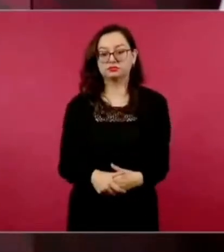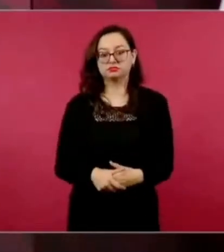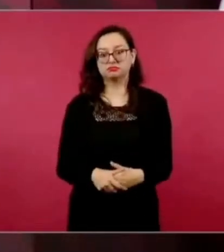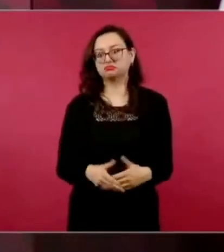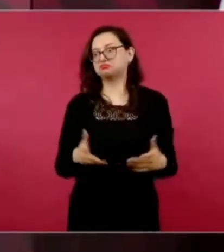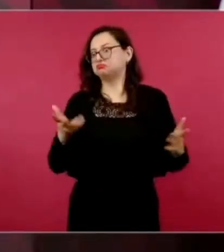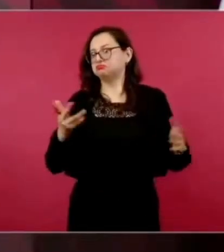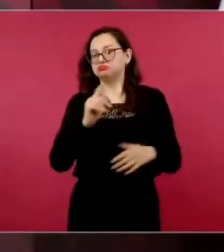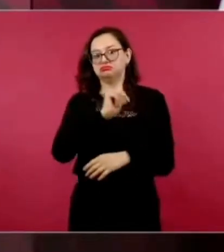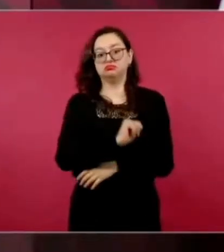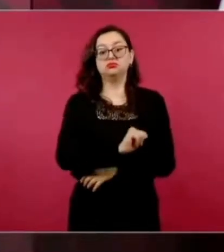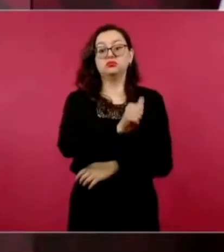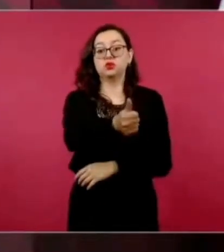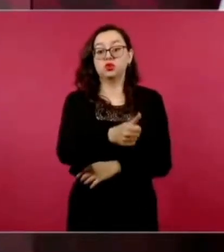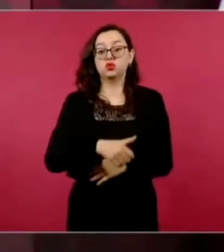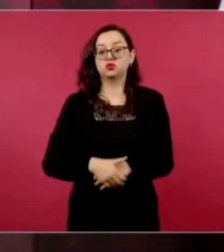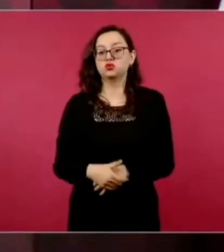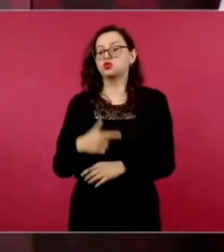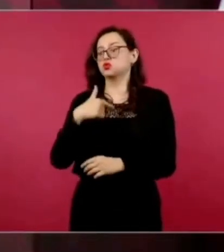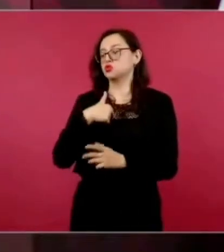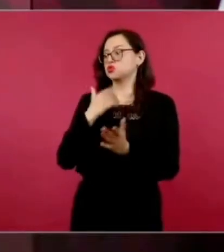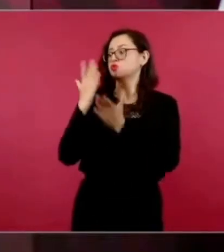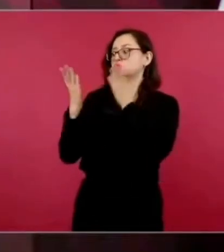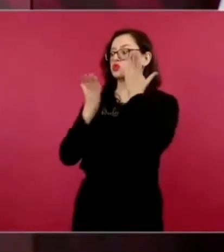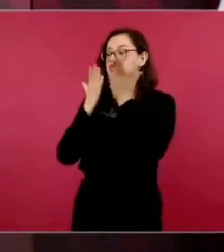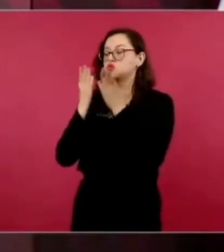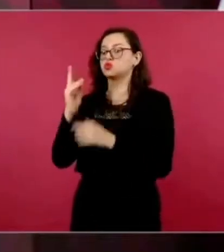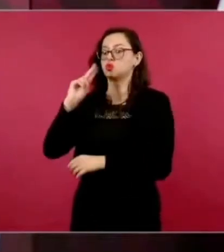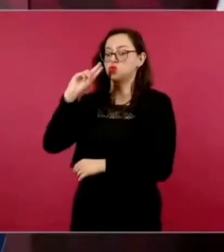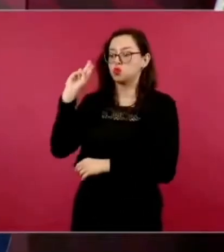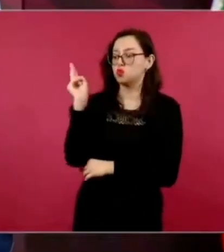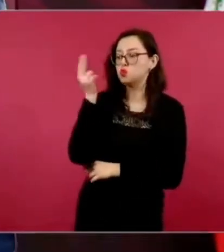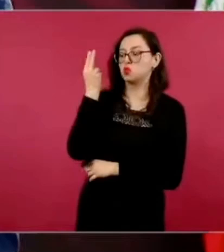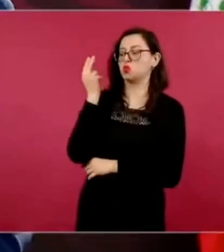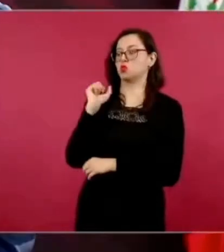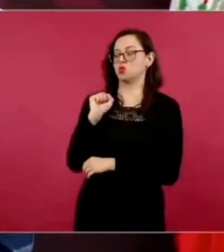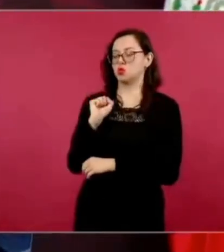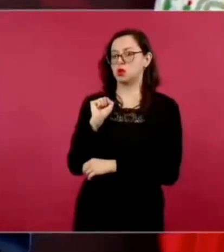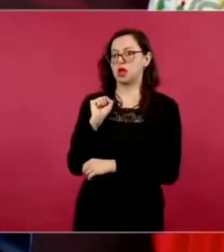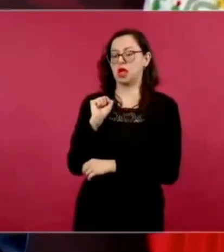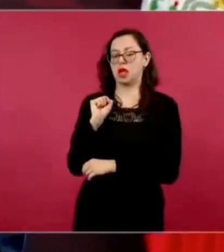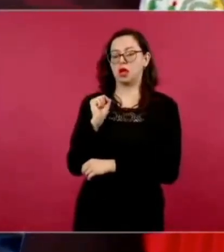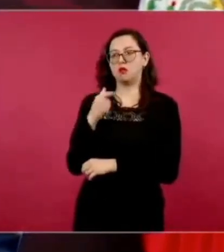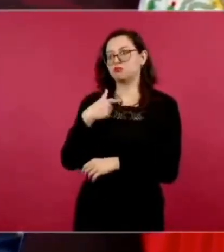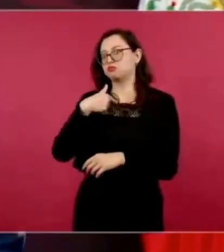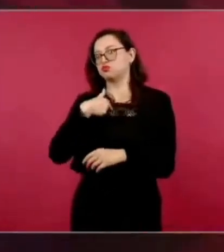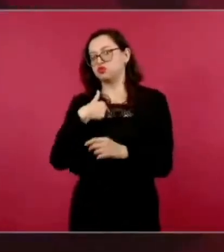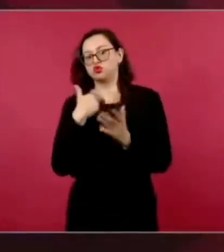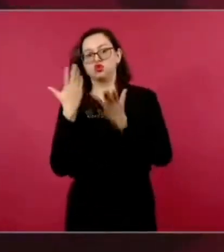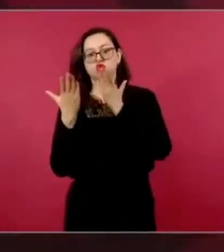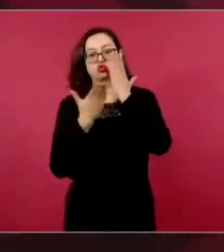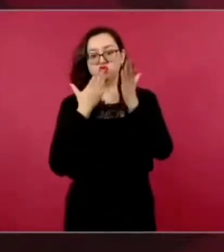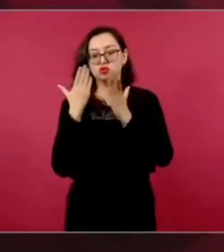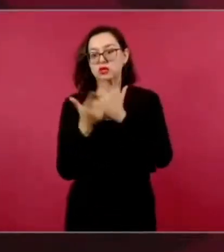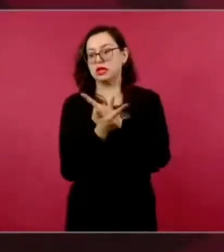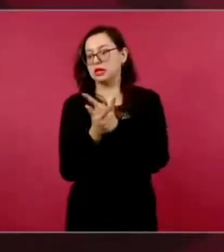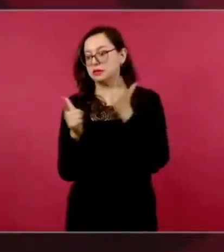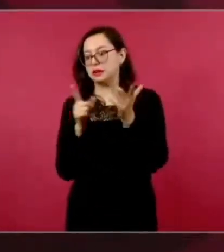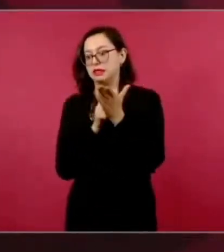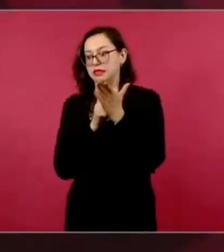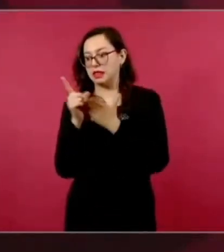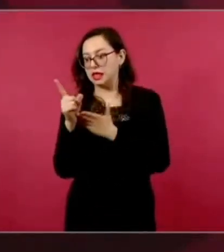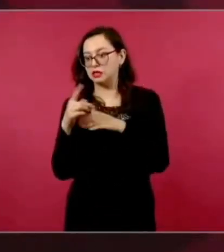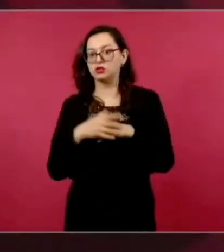estudié Derecho en la UNAM, estudié Derecho en la Libre Derecho, estudié en